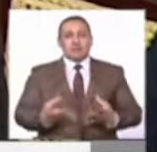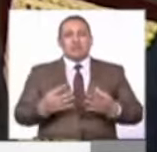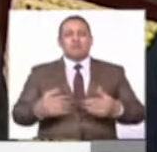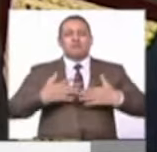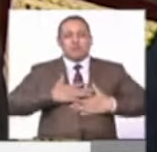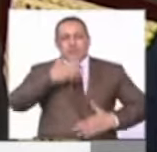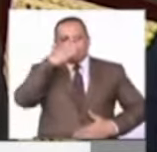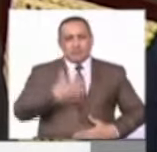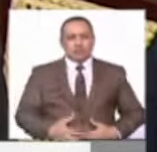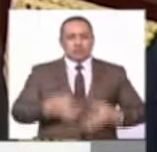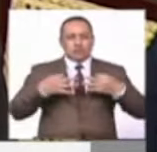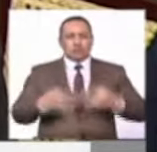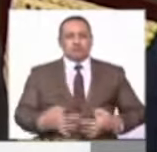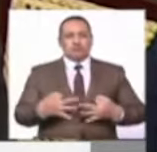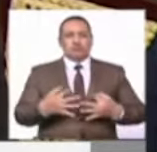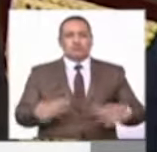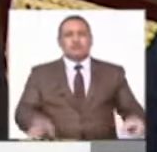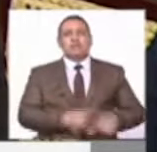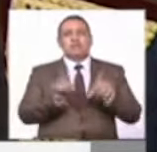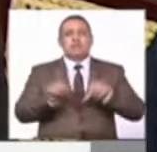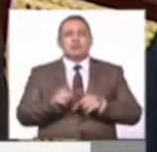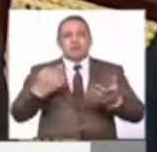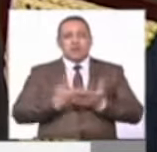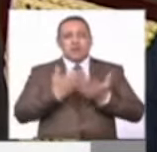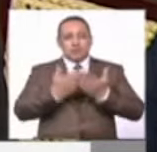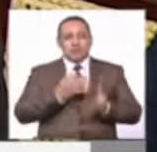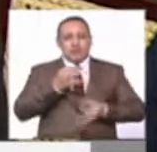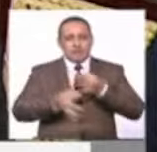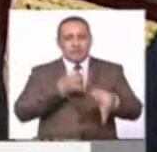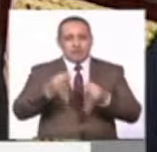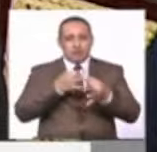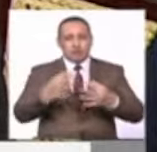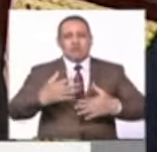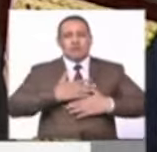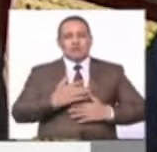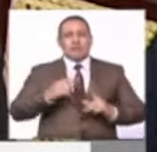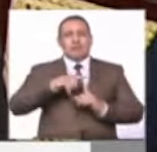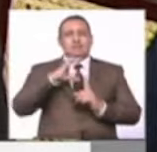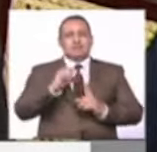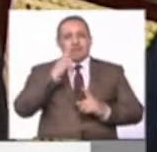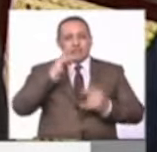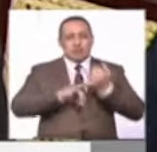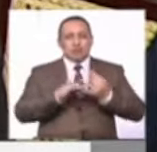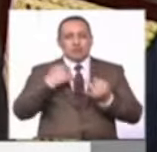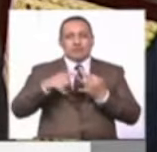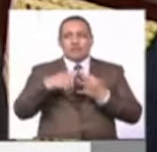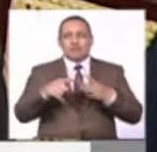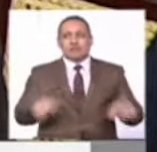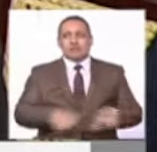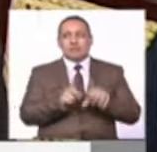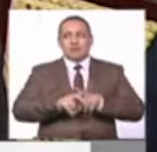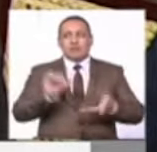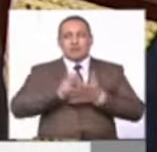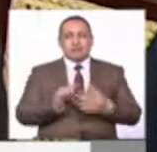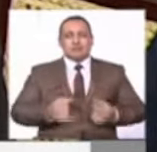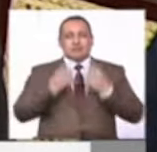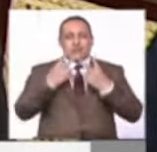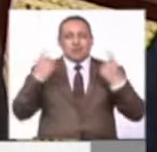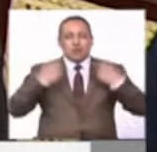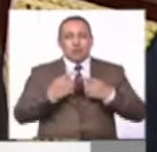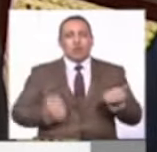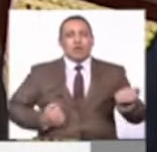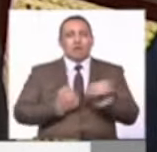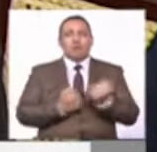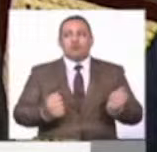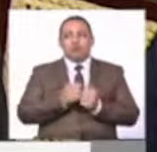ejercicio de funciones y en base a los informes técnicos de las autoridades competentes para un mejor respaldo